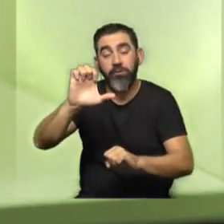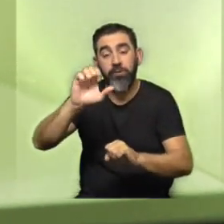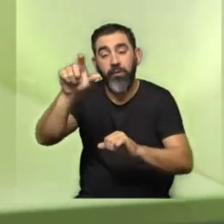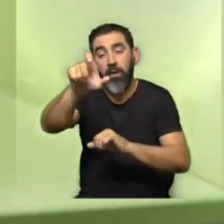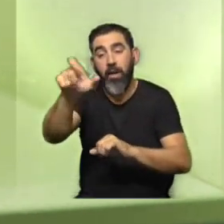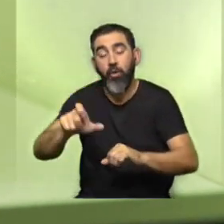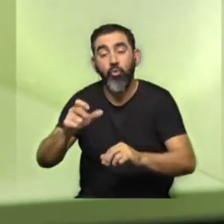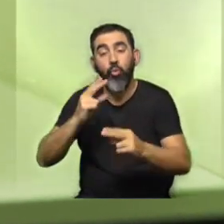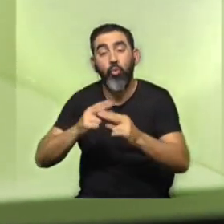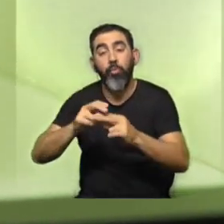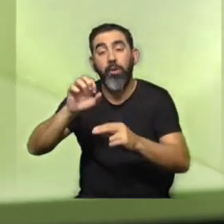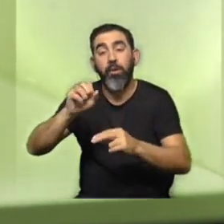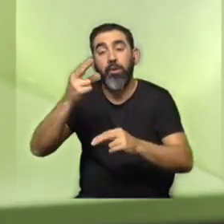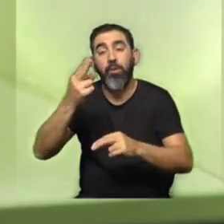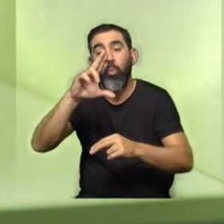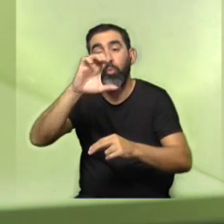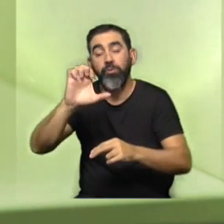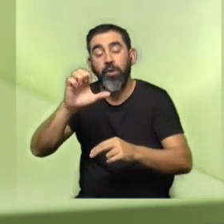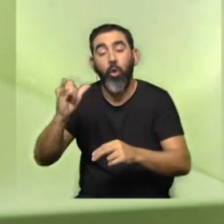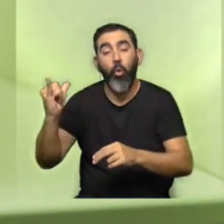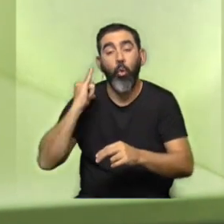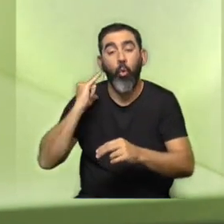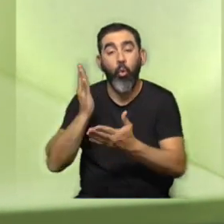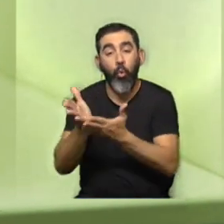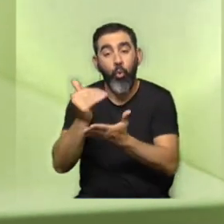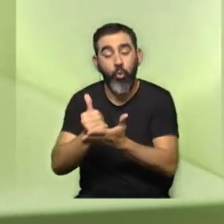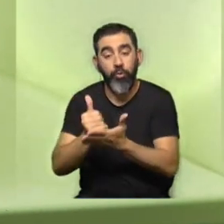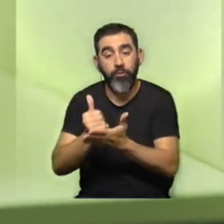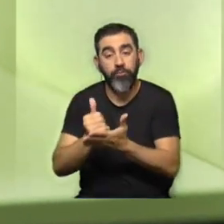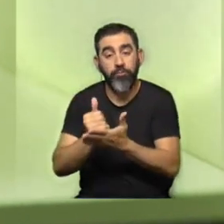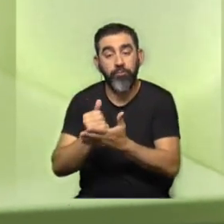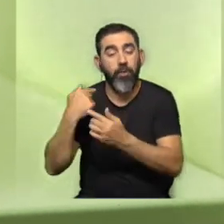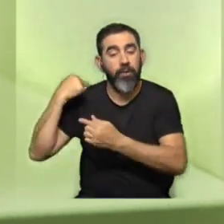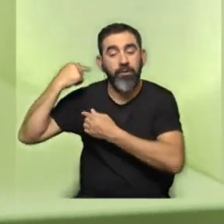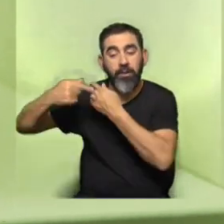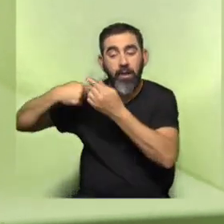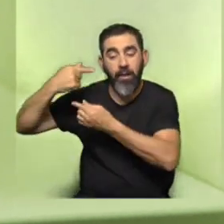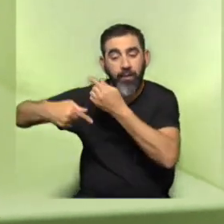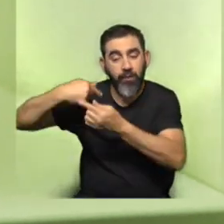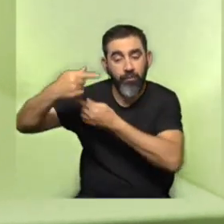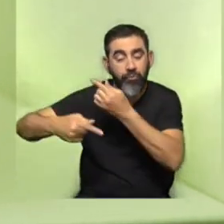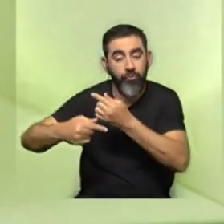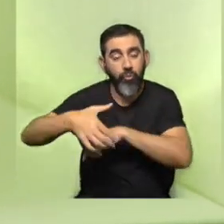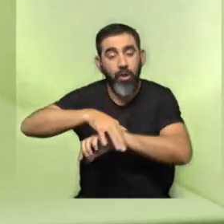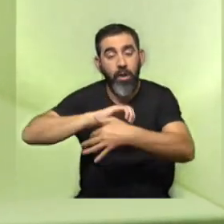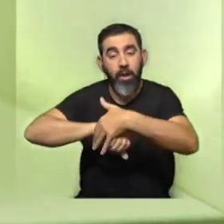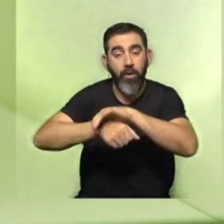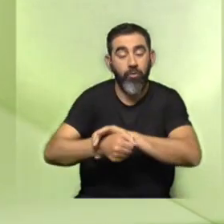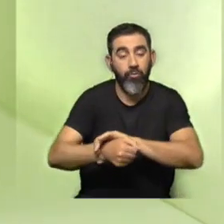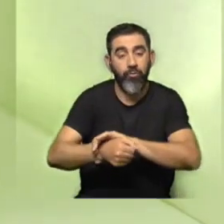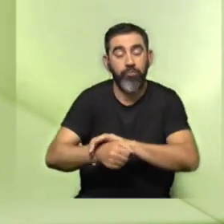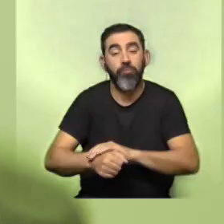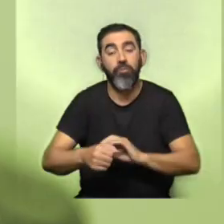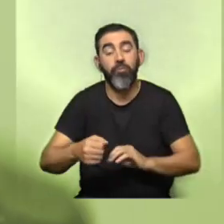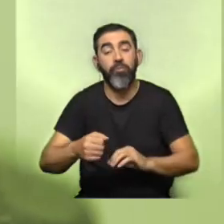arroyo Sauce, en el departamento de Colonia. Se asocia a una tradición arqueológica conocida como Goya